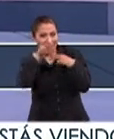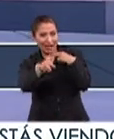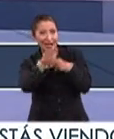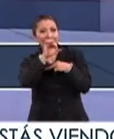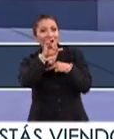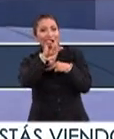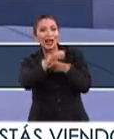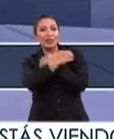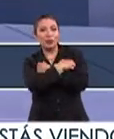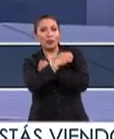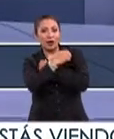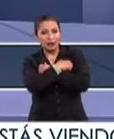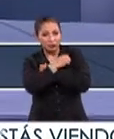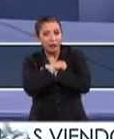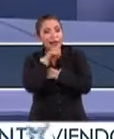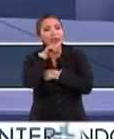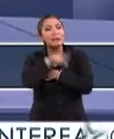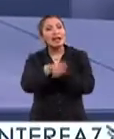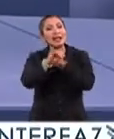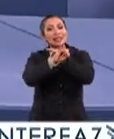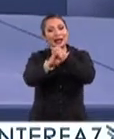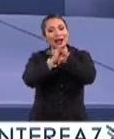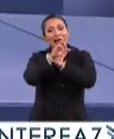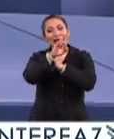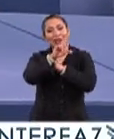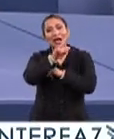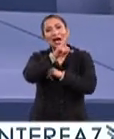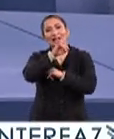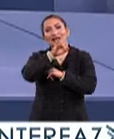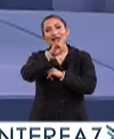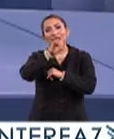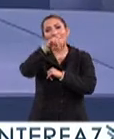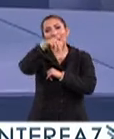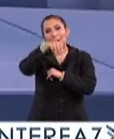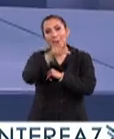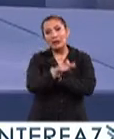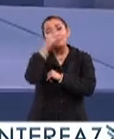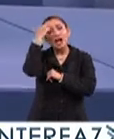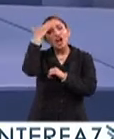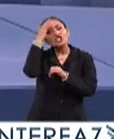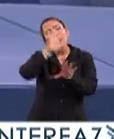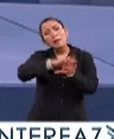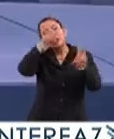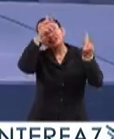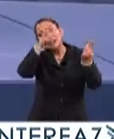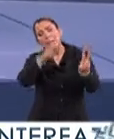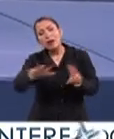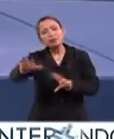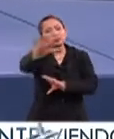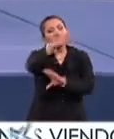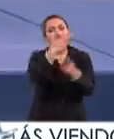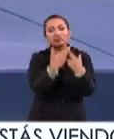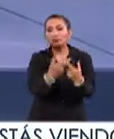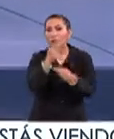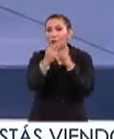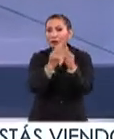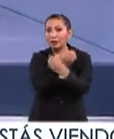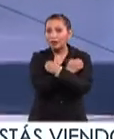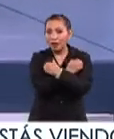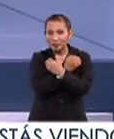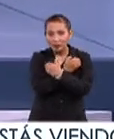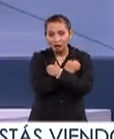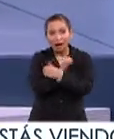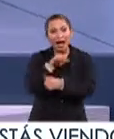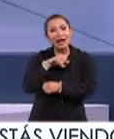canales de televisión educativa y por las redes sociales AIEDMX para conocer más de este vastísimo mundo de la